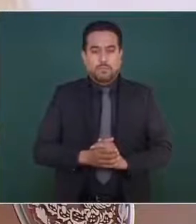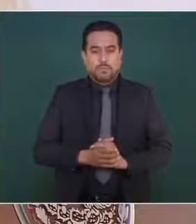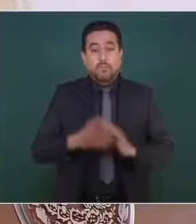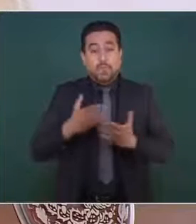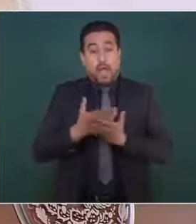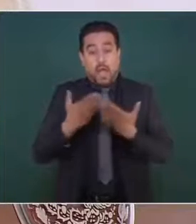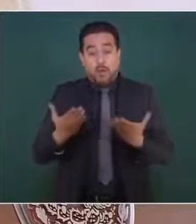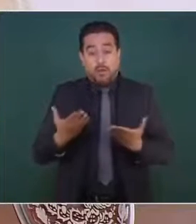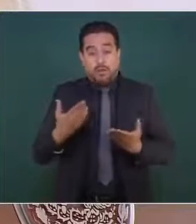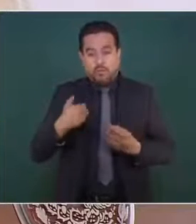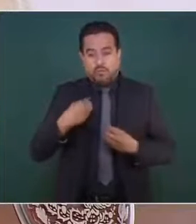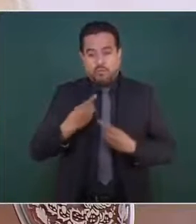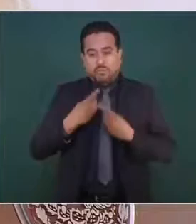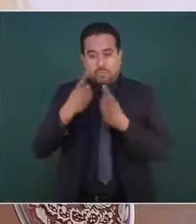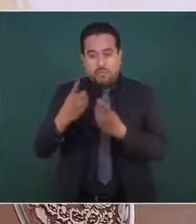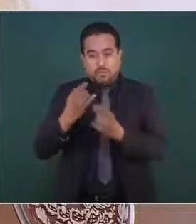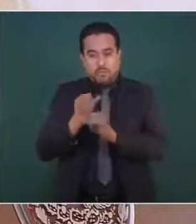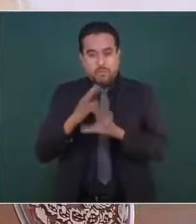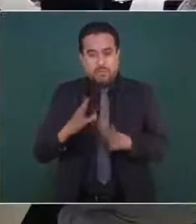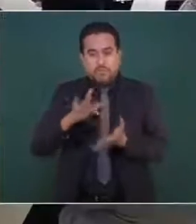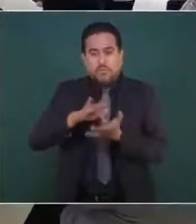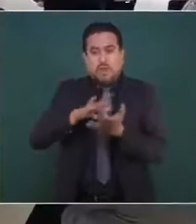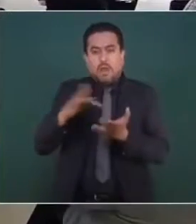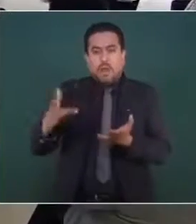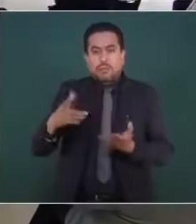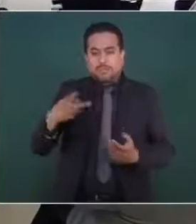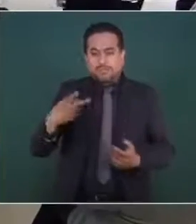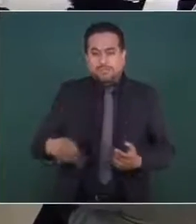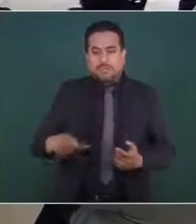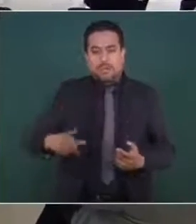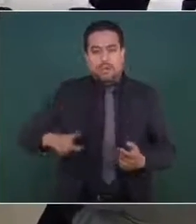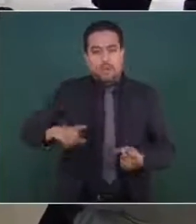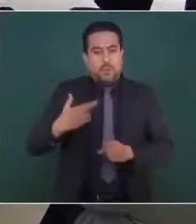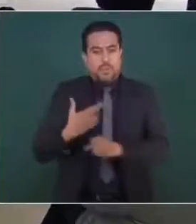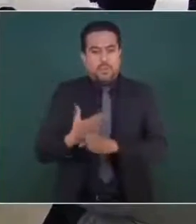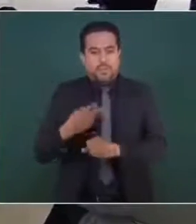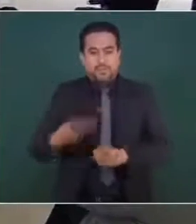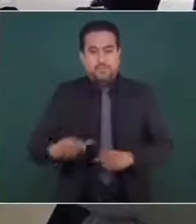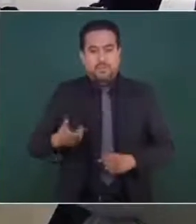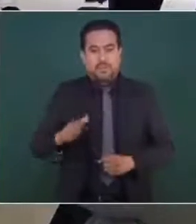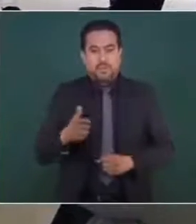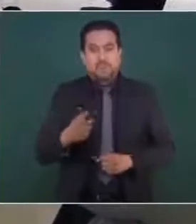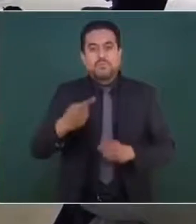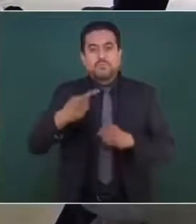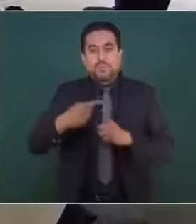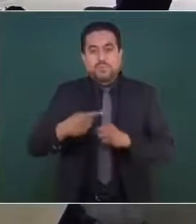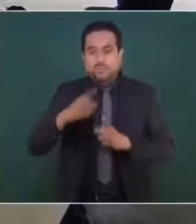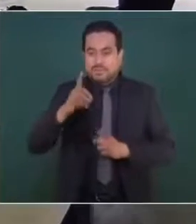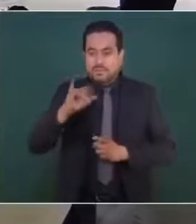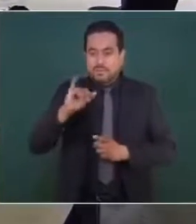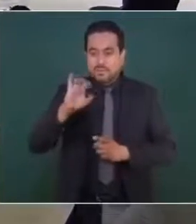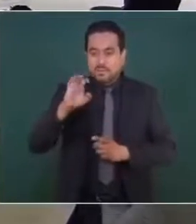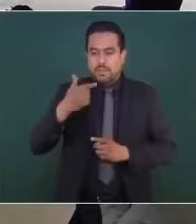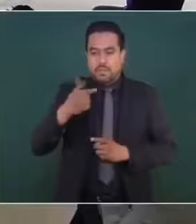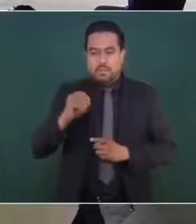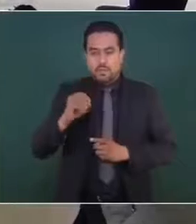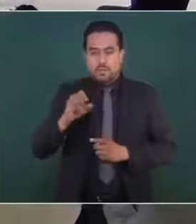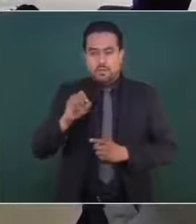Agradecerle mucho al gobernador de Guanajuato, Diego Sinué Rodríguez